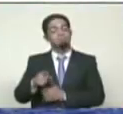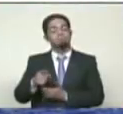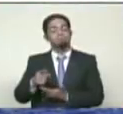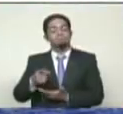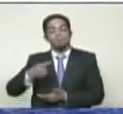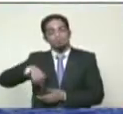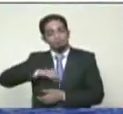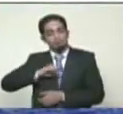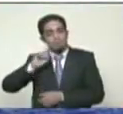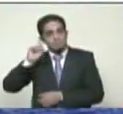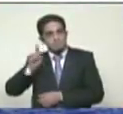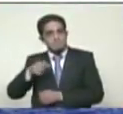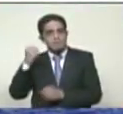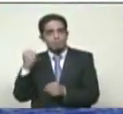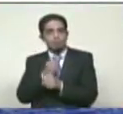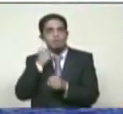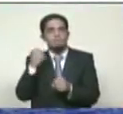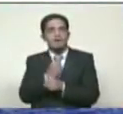Tenemos grandes retos